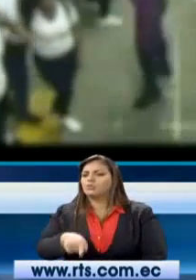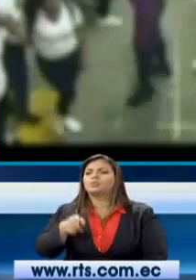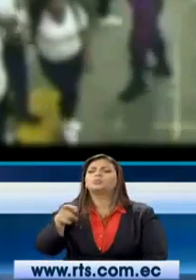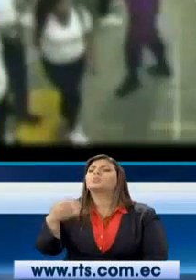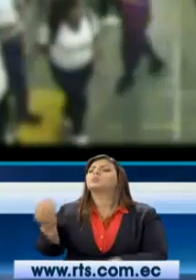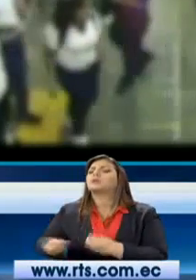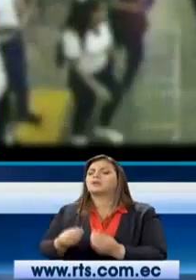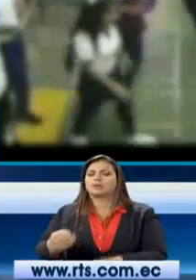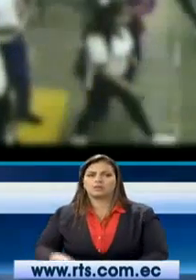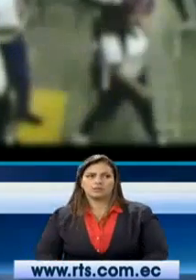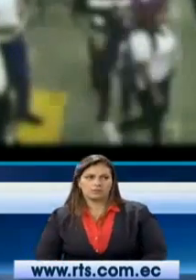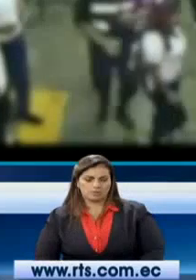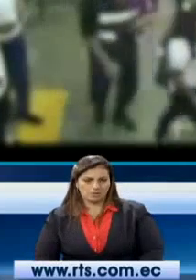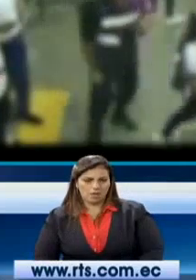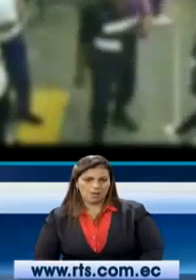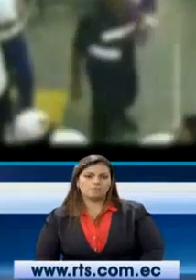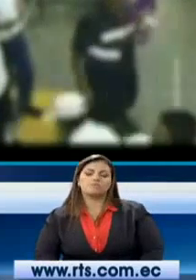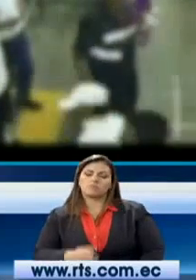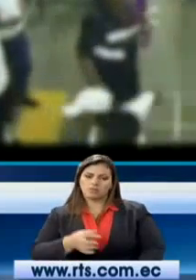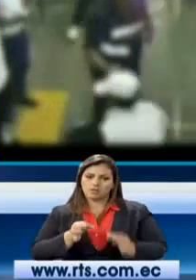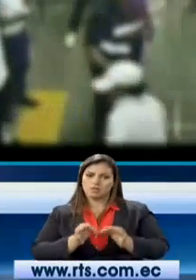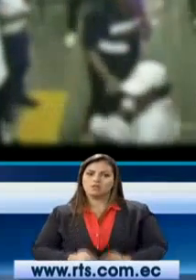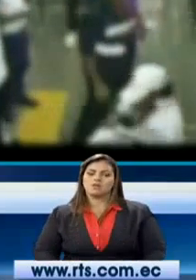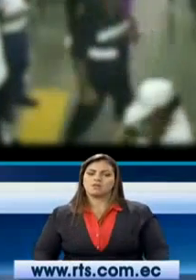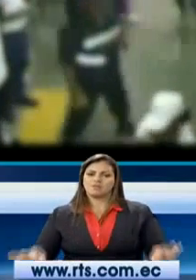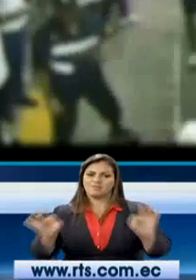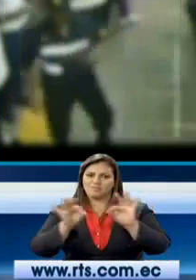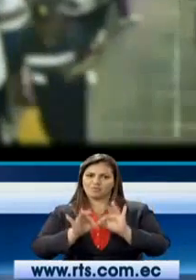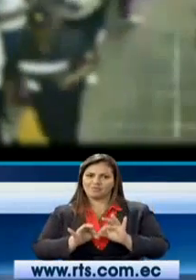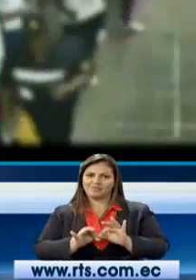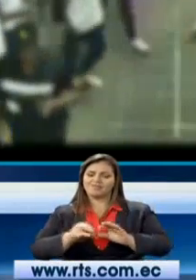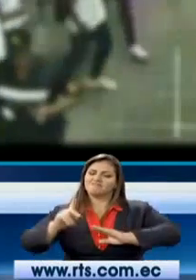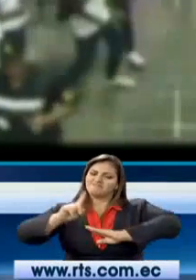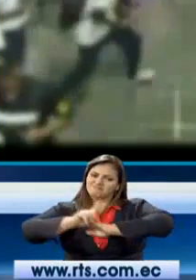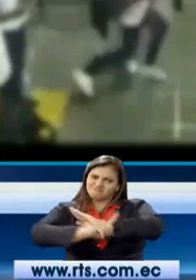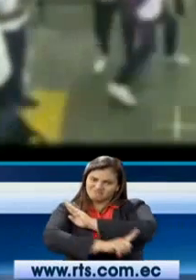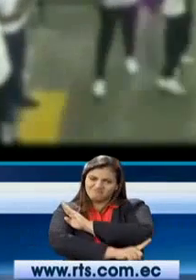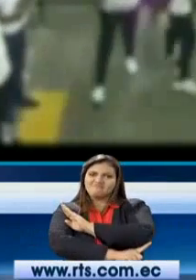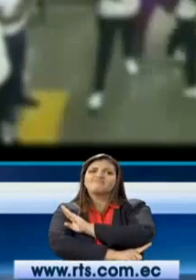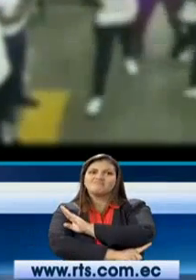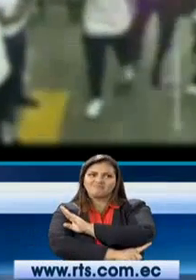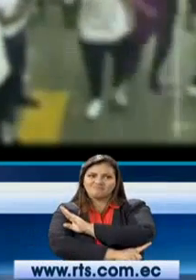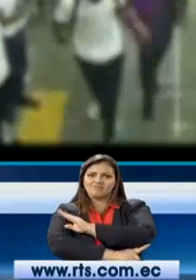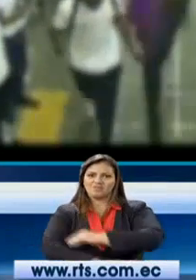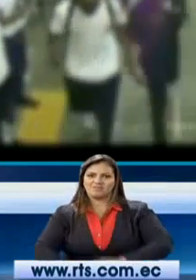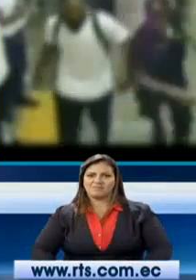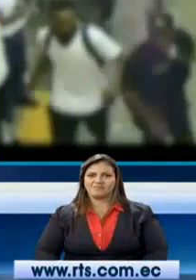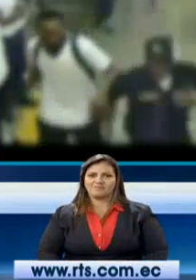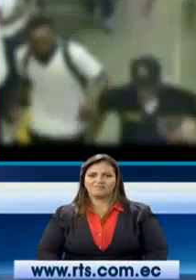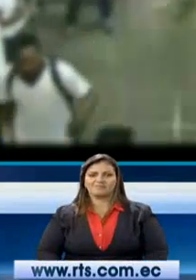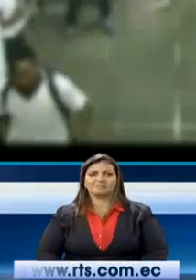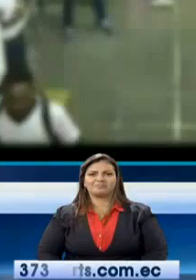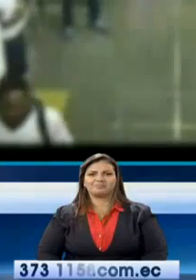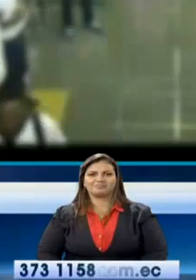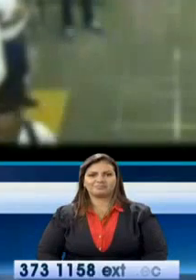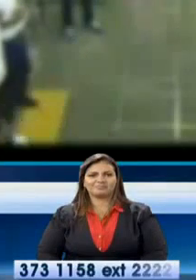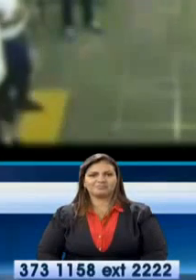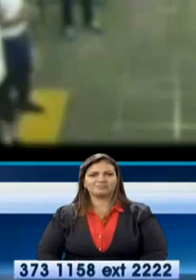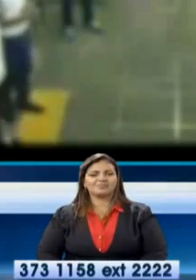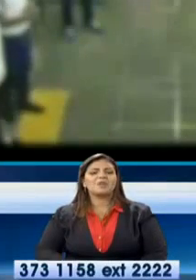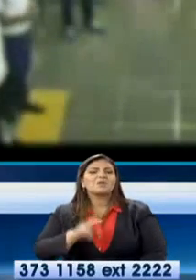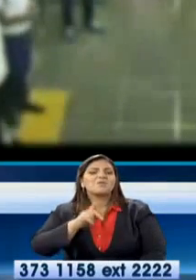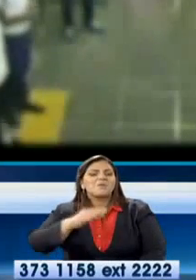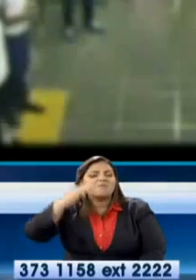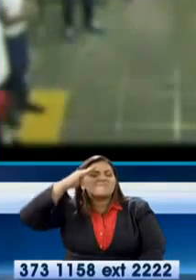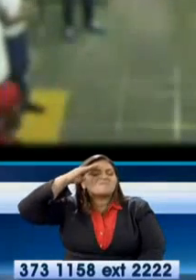ser, valerse siempre por la disciplina militar. Tiene que, de ahí, partir. ¿Usted fue militar? No,